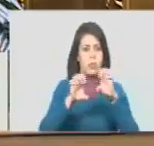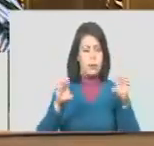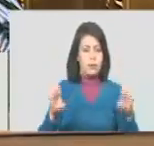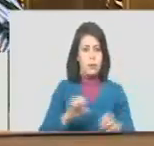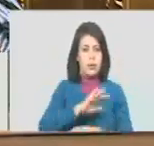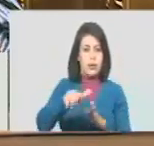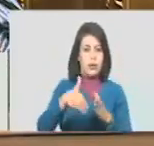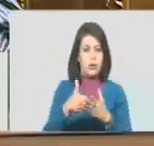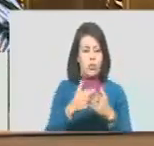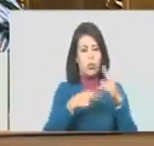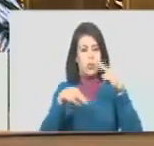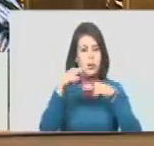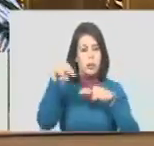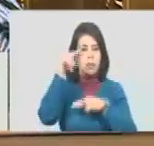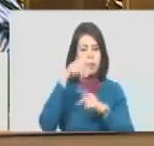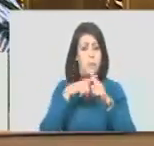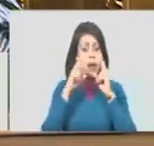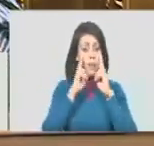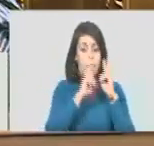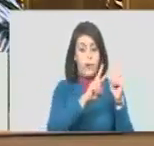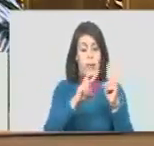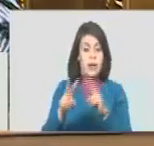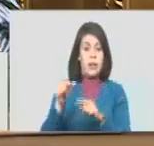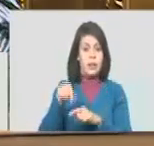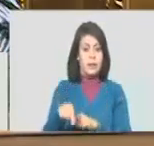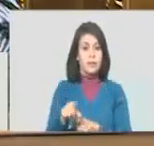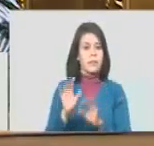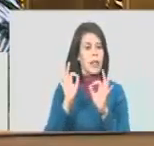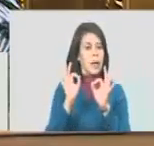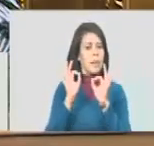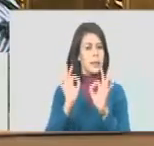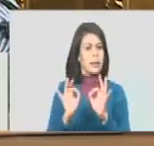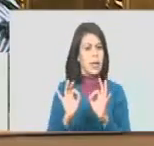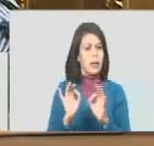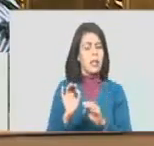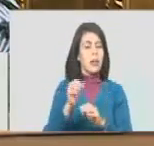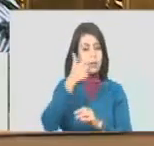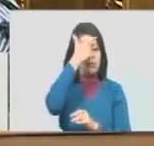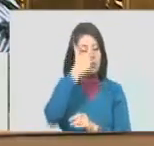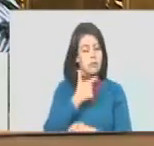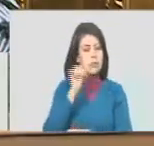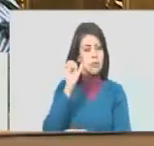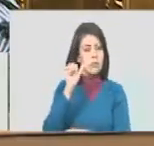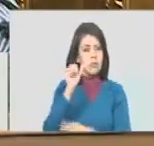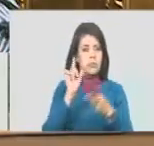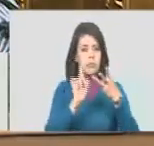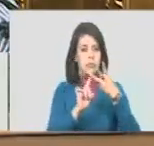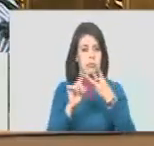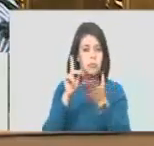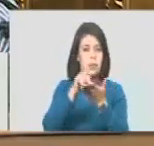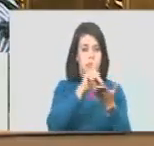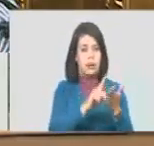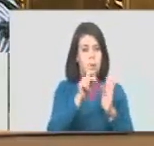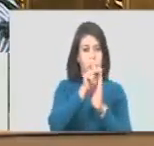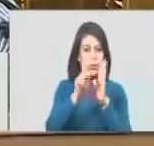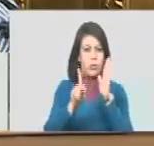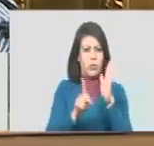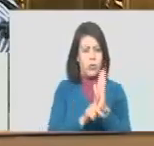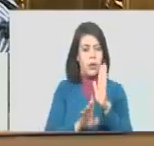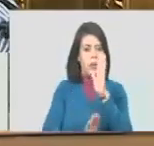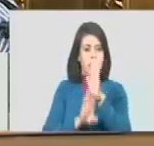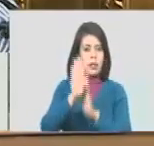en todos sus niveles, tomando en cuenta las particularidades de la condición. 3. Participar en programas para